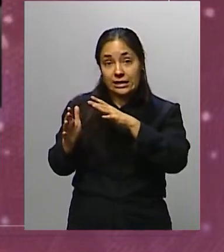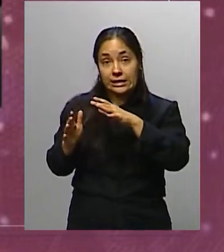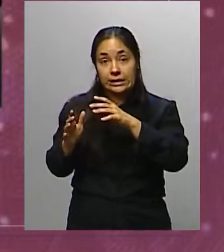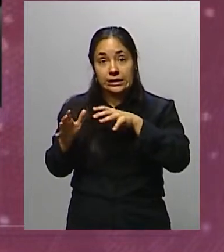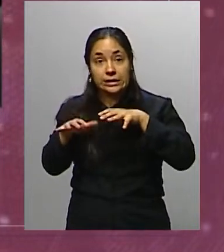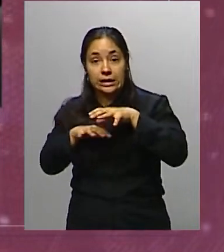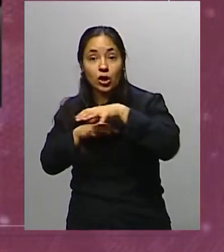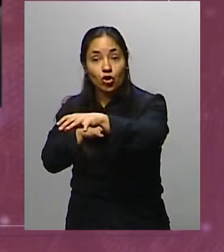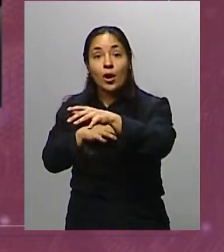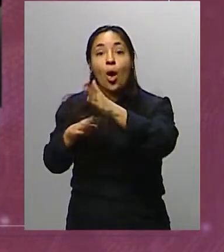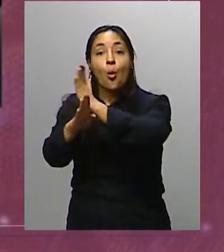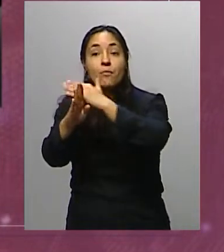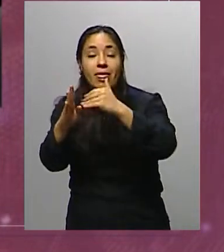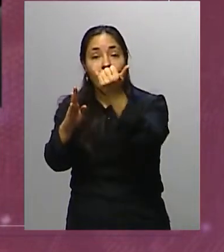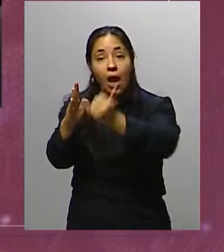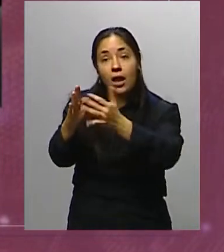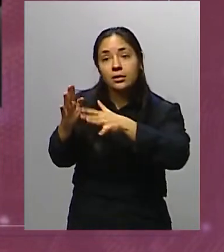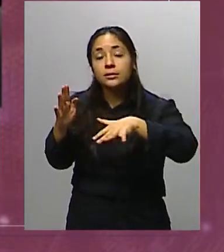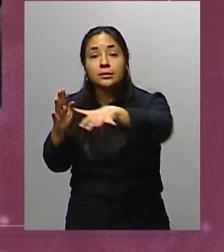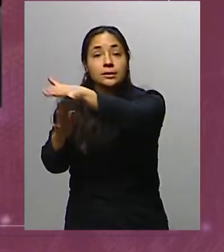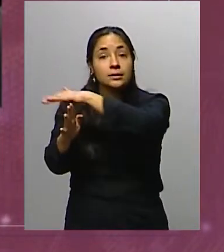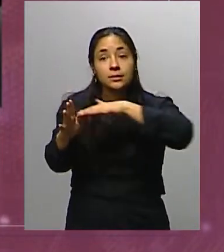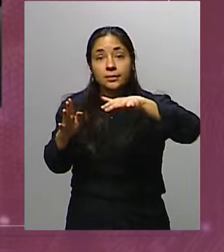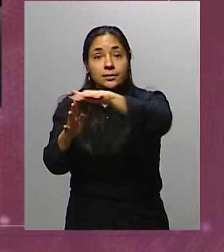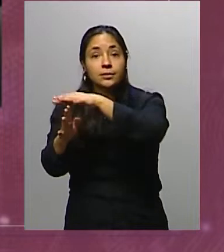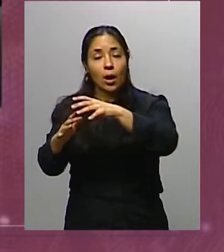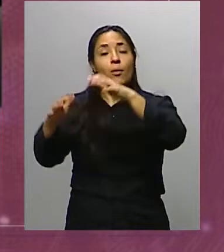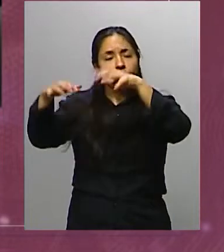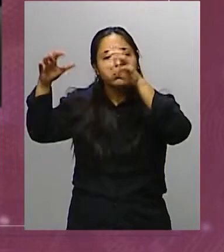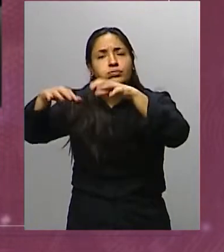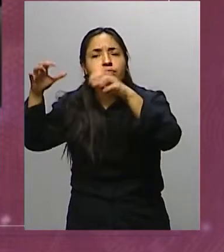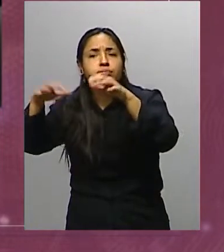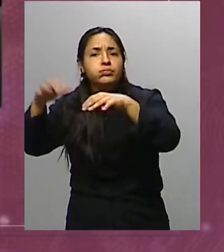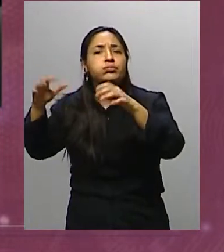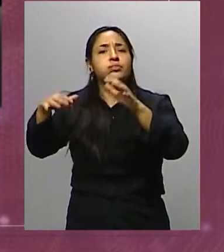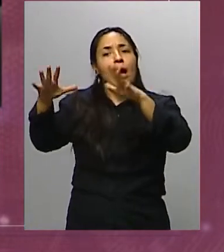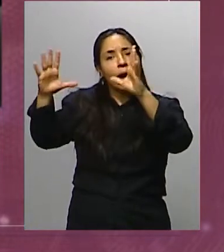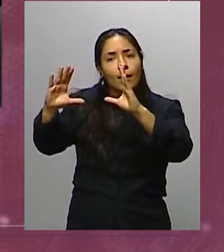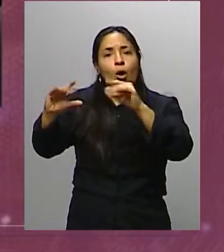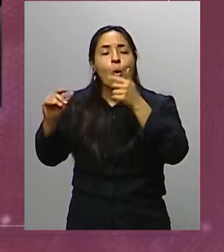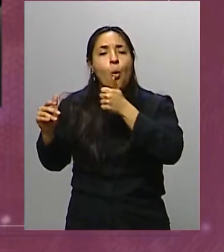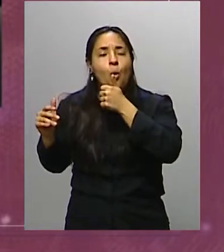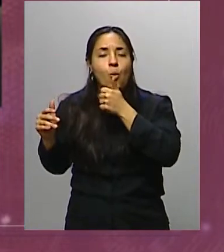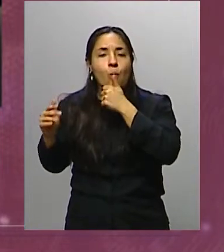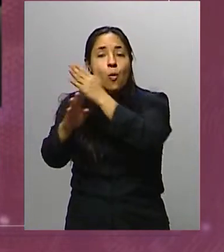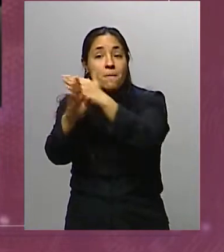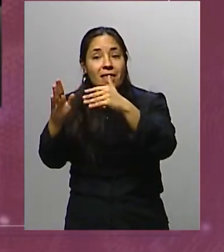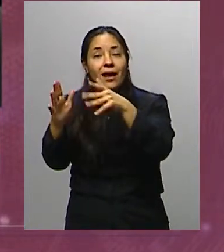había humedales y que lo mantenían, cuando venían las inundaciones, los humedales mantenían de alguna